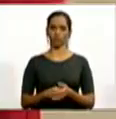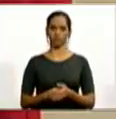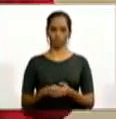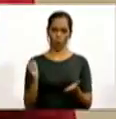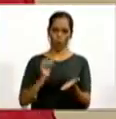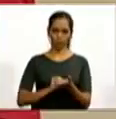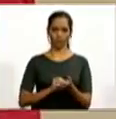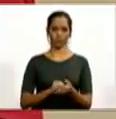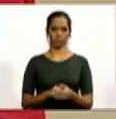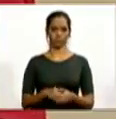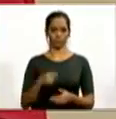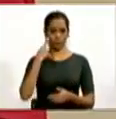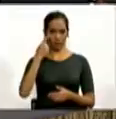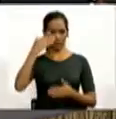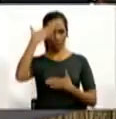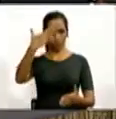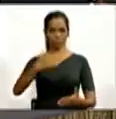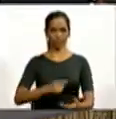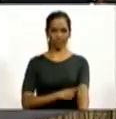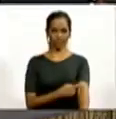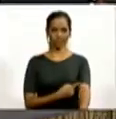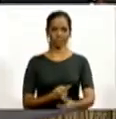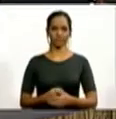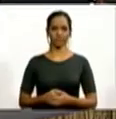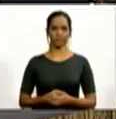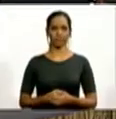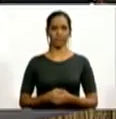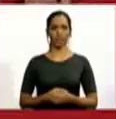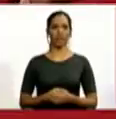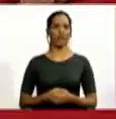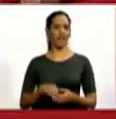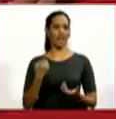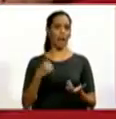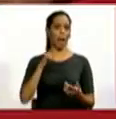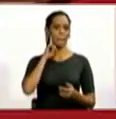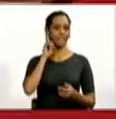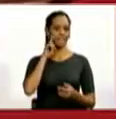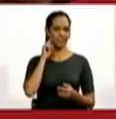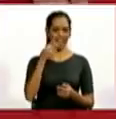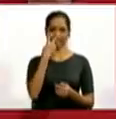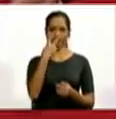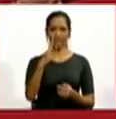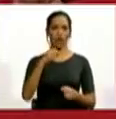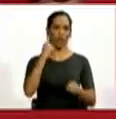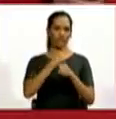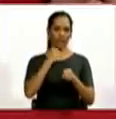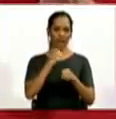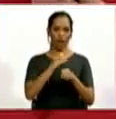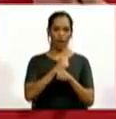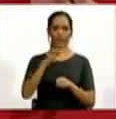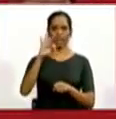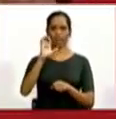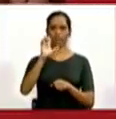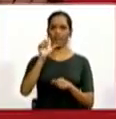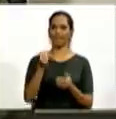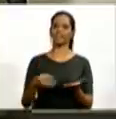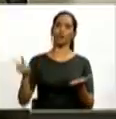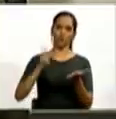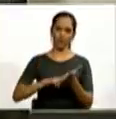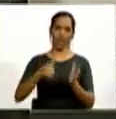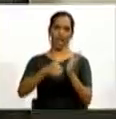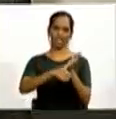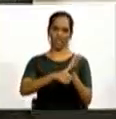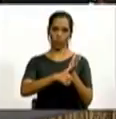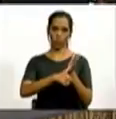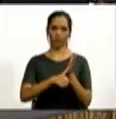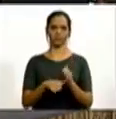¿Oíste? Saludos, hermano. Y además la mentira de querer hacer ver que los trabajadores del SAIME le devolvieron la cédula. Ah, entonces, o sea, pero ya